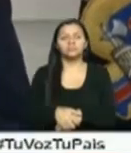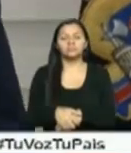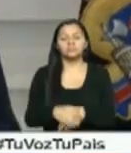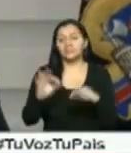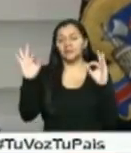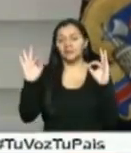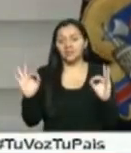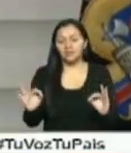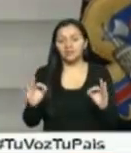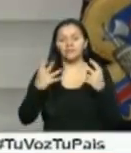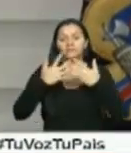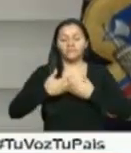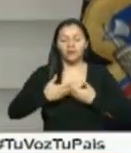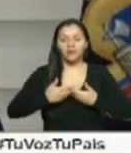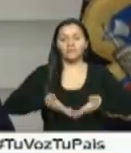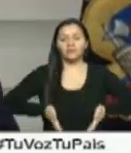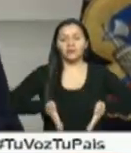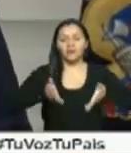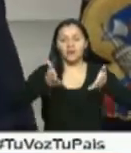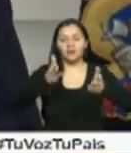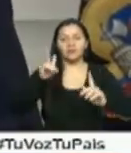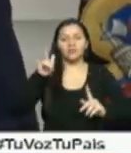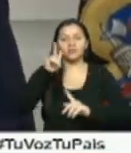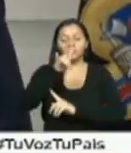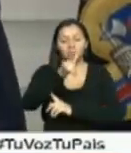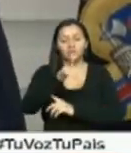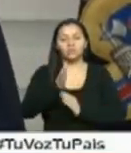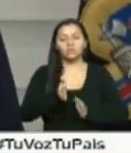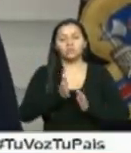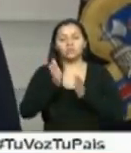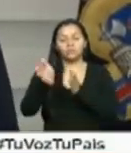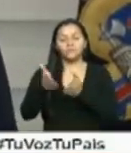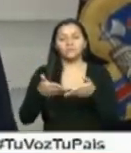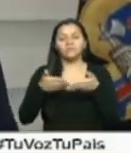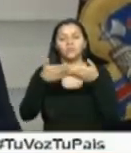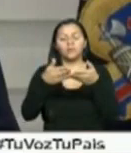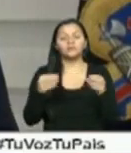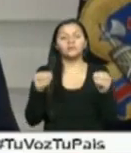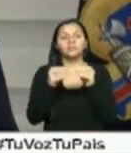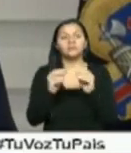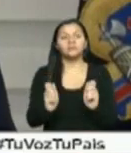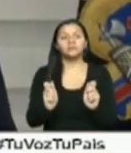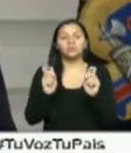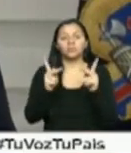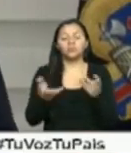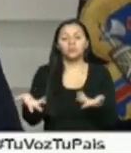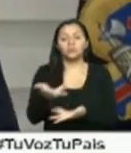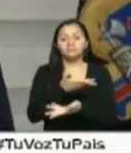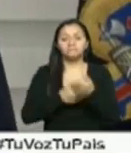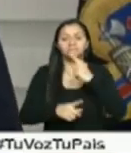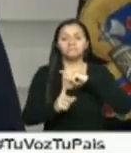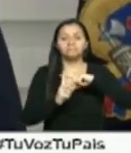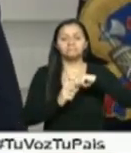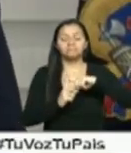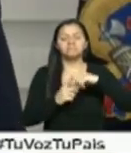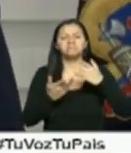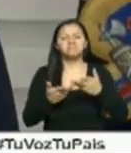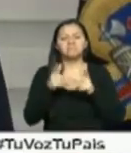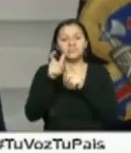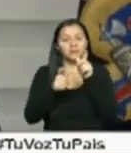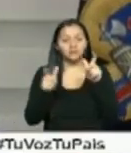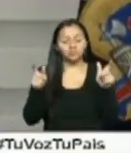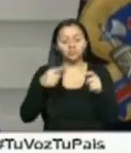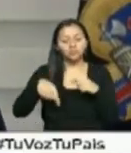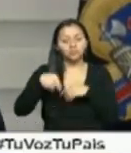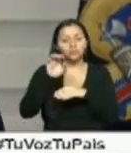energía, hidroeléctricas, carreteras, puertos, aeropuertos, que generan oportunidades para los inversionistas